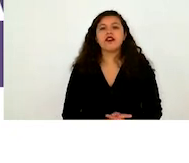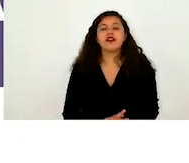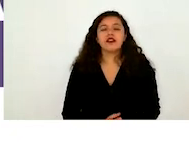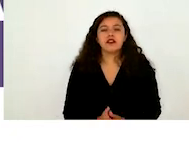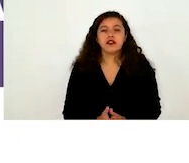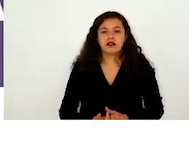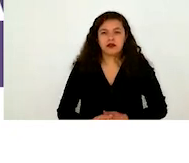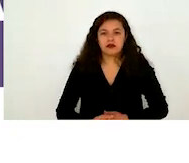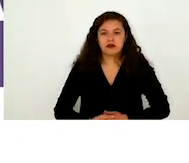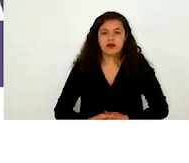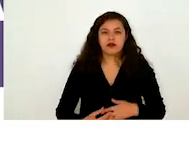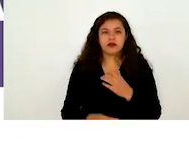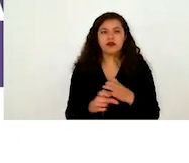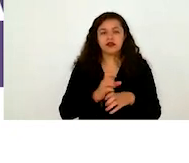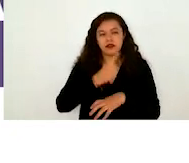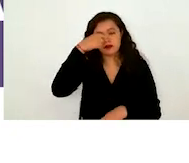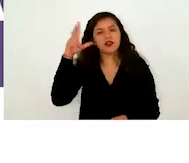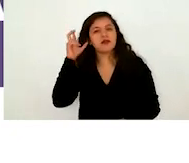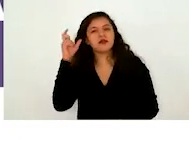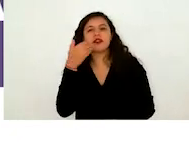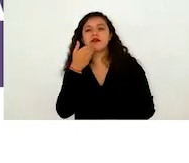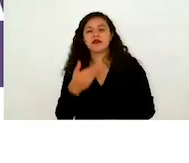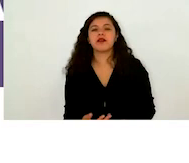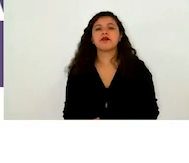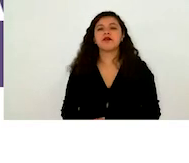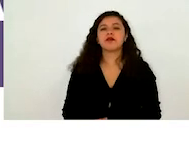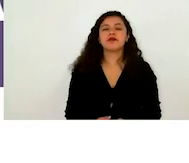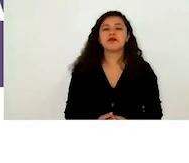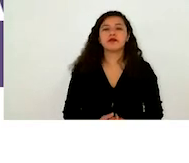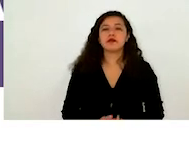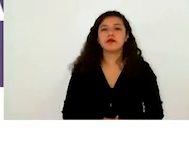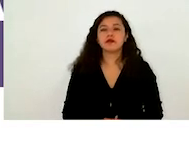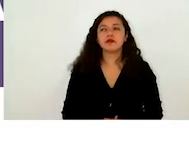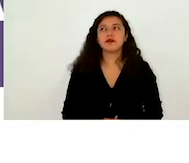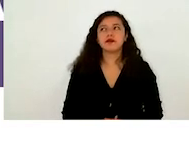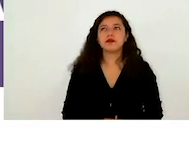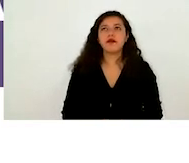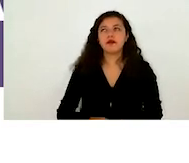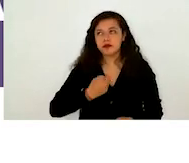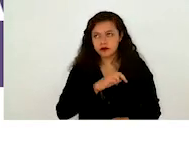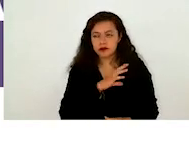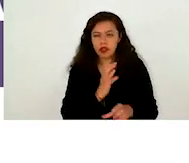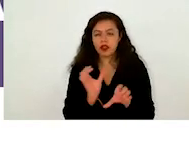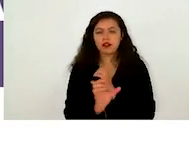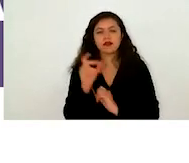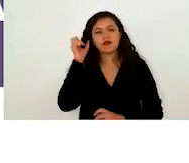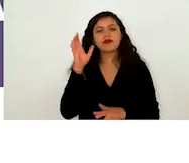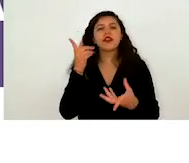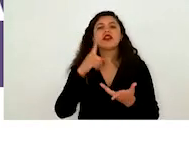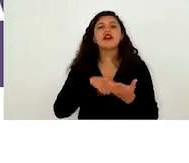en escucha activa qué elementos ductos tenemos que tener dentro de estas expectativas